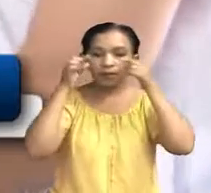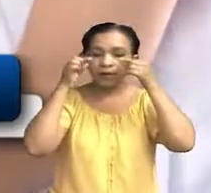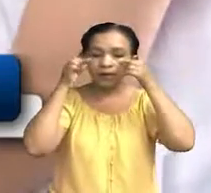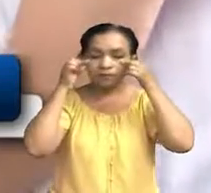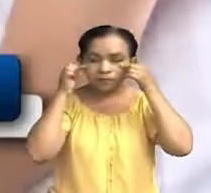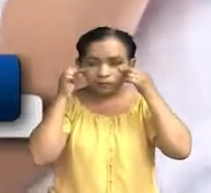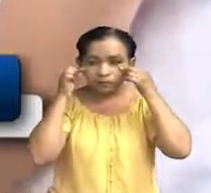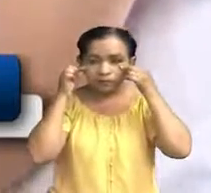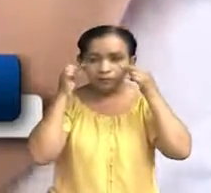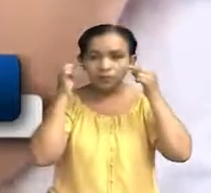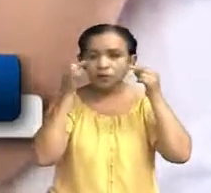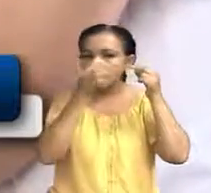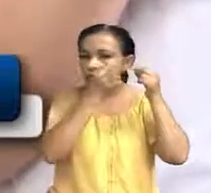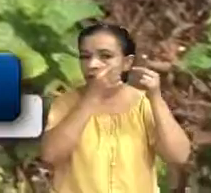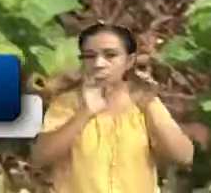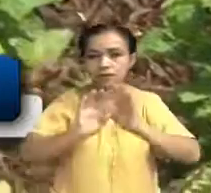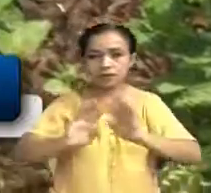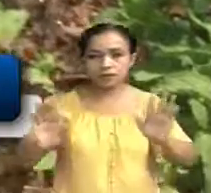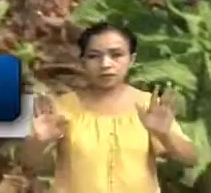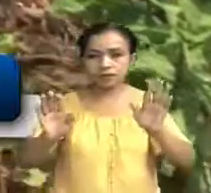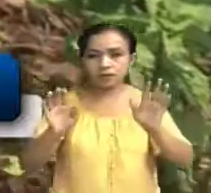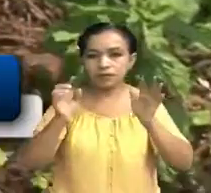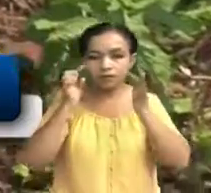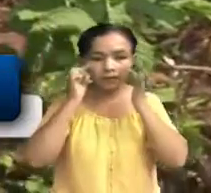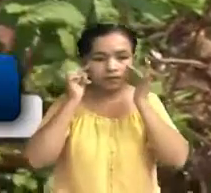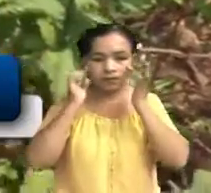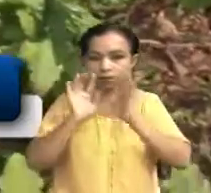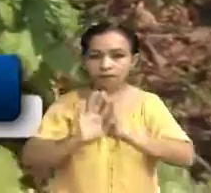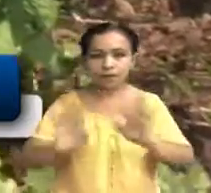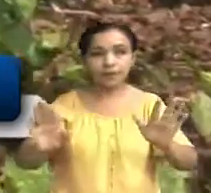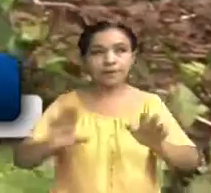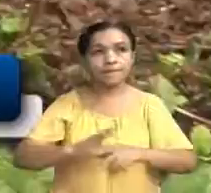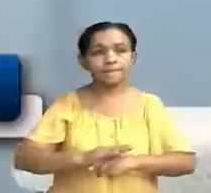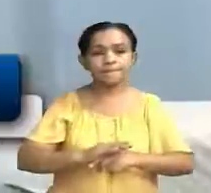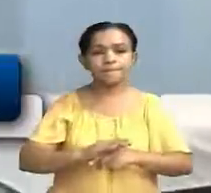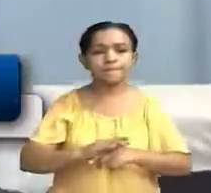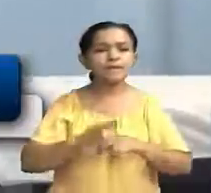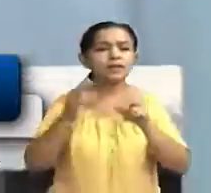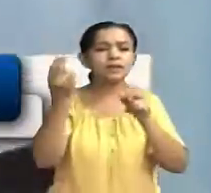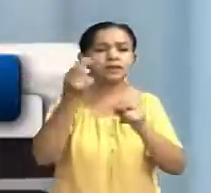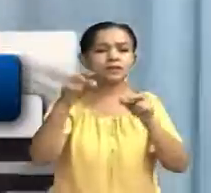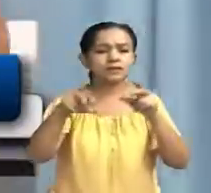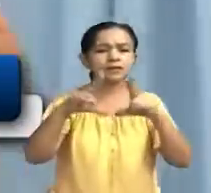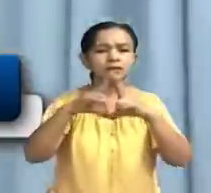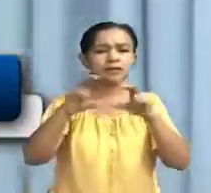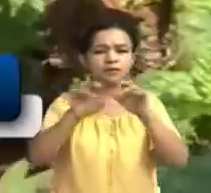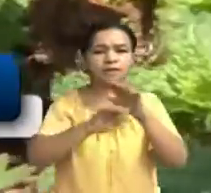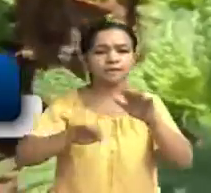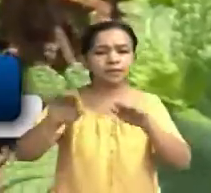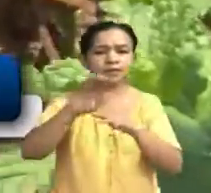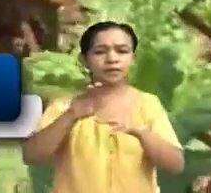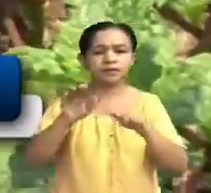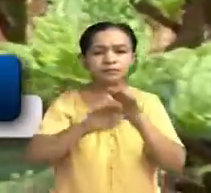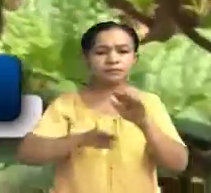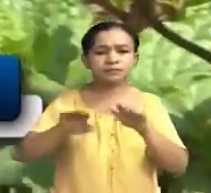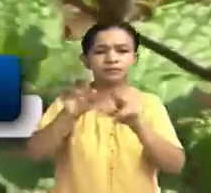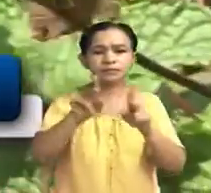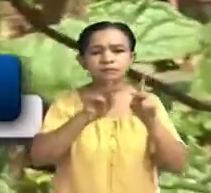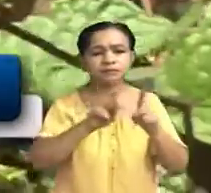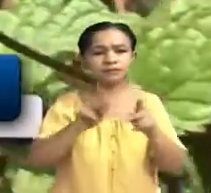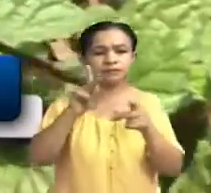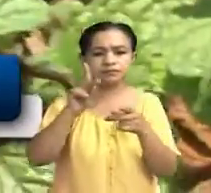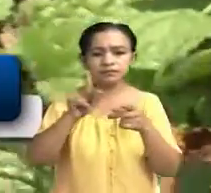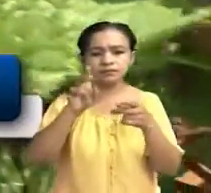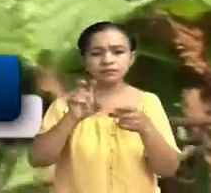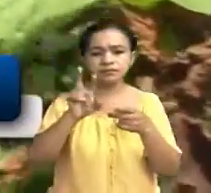en se manifiesta en los ojos? Sí, a nivel de la fascia. Ahora, ¿cuál es la más común en nuestro país, doctor? ¿Se presenta más la periférica,